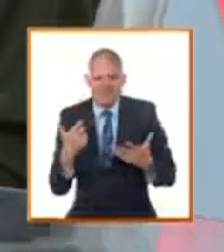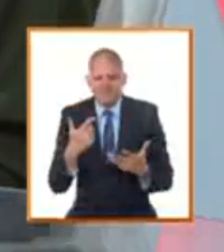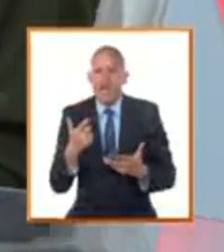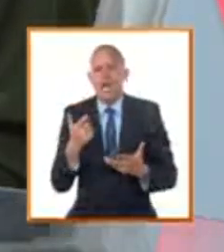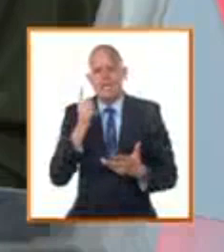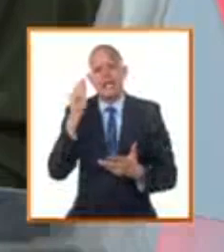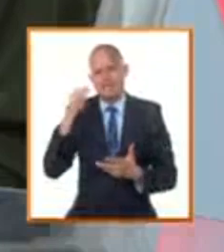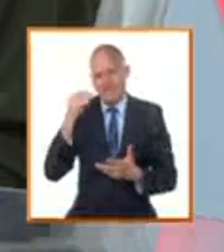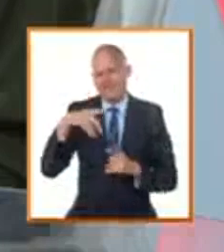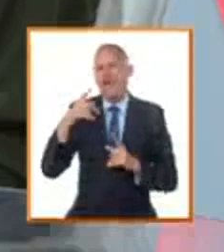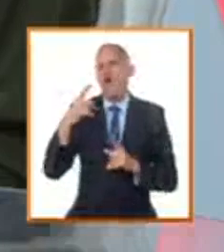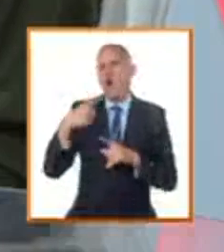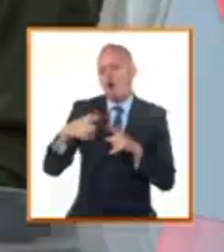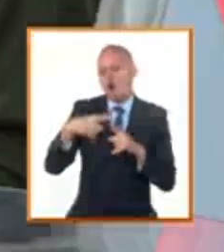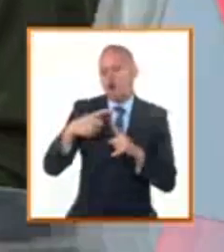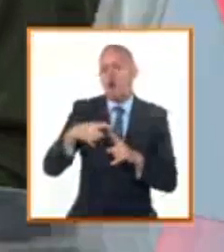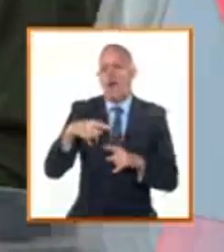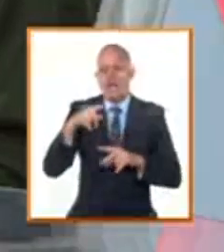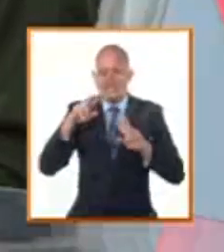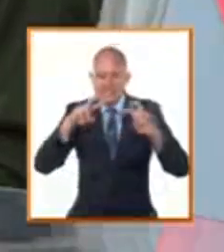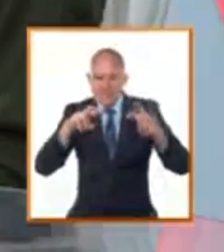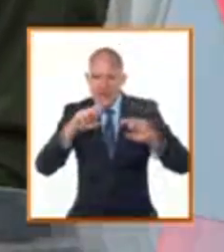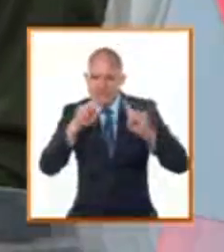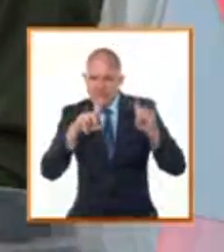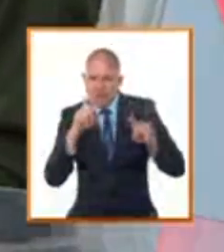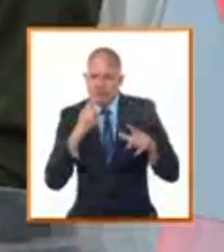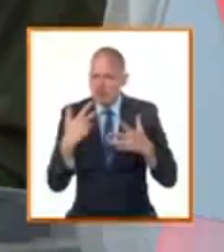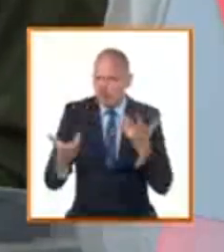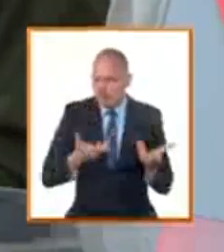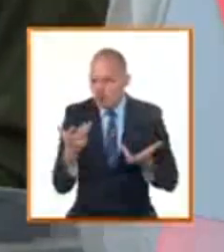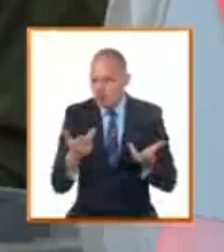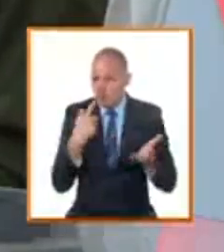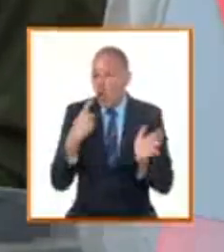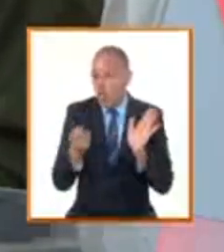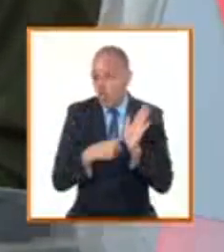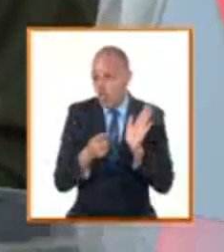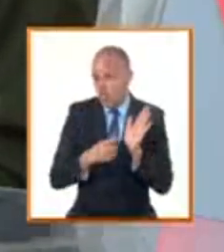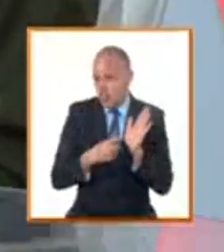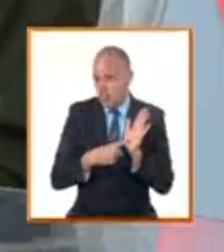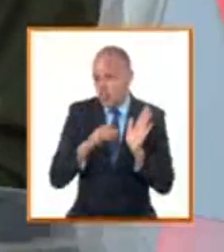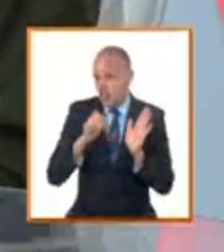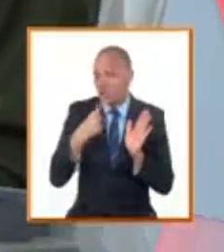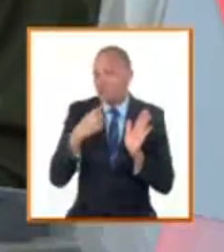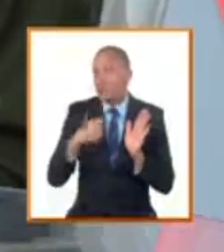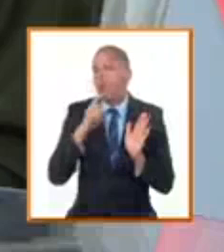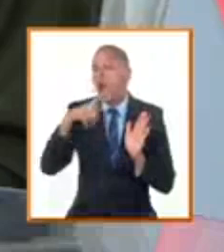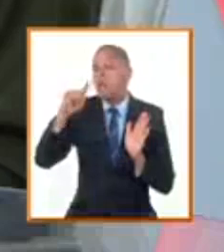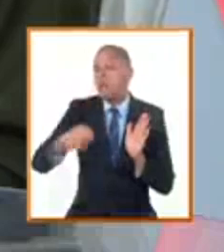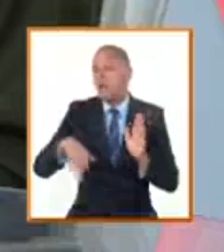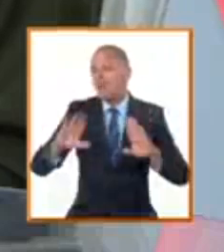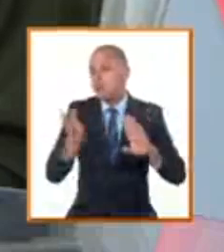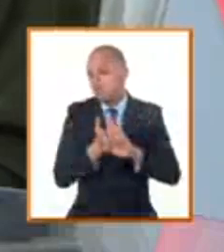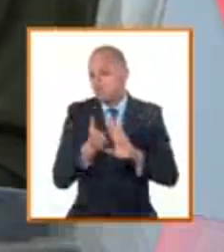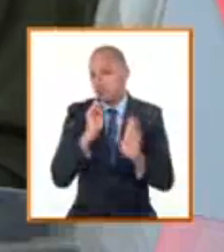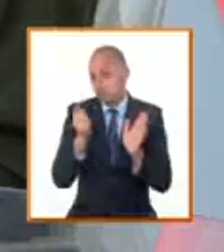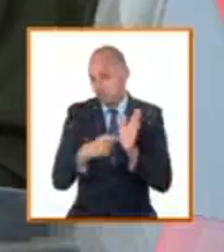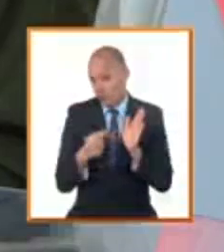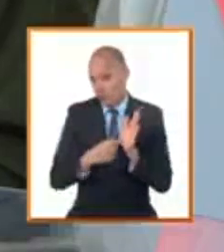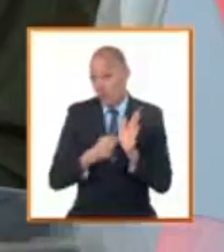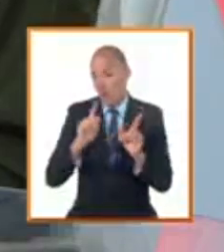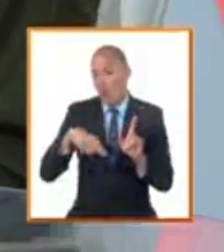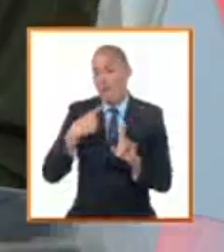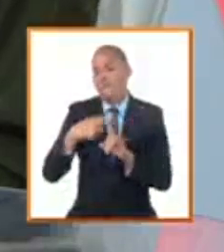especiales de investigación en correspondencia a lo aprobado en la nueva ley de procesamiento penal, así como la asistencia